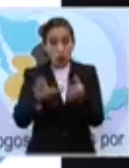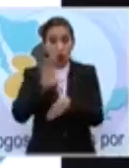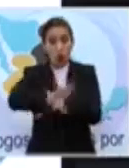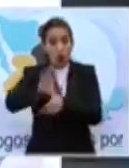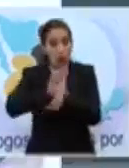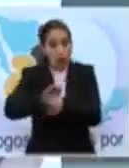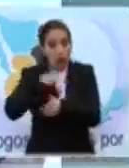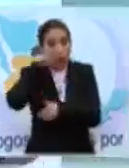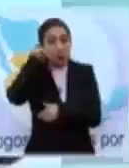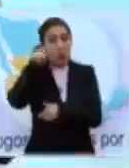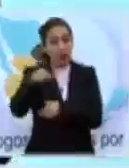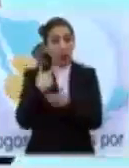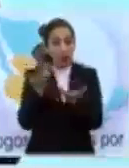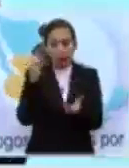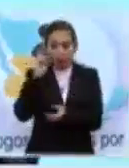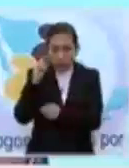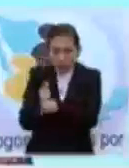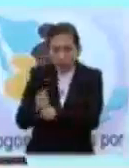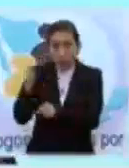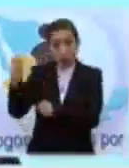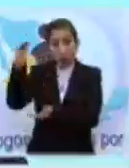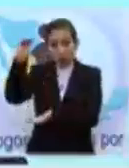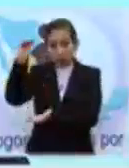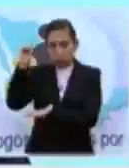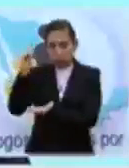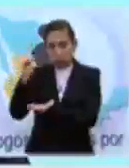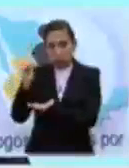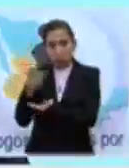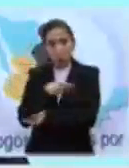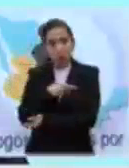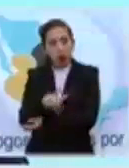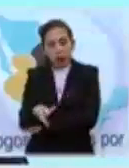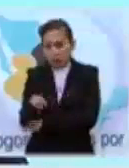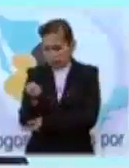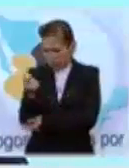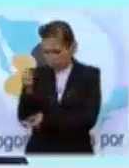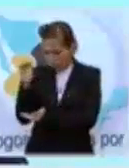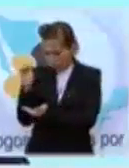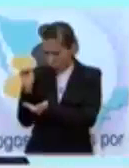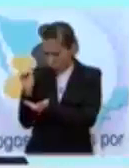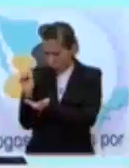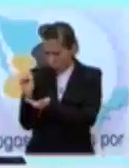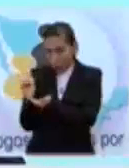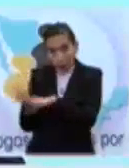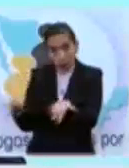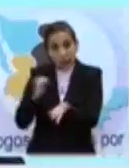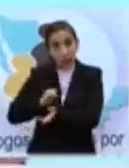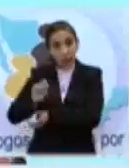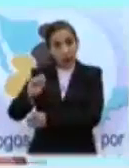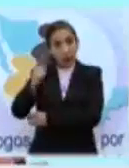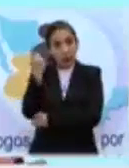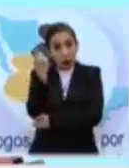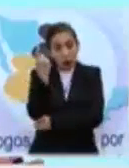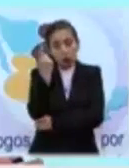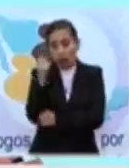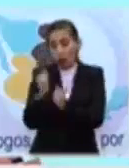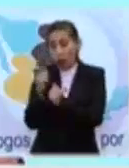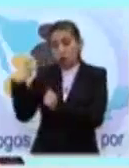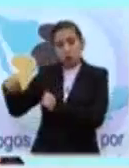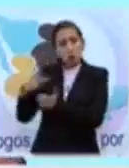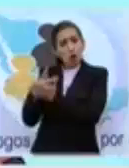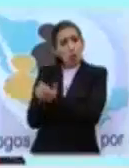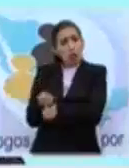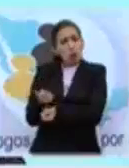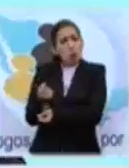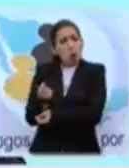que han visto una reducción muy acelerada en la pobreza en el siglo XXI, con un conjunto de